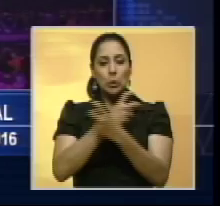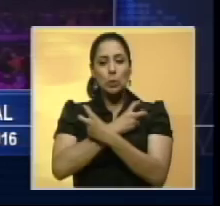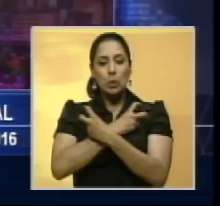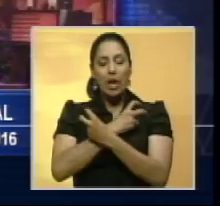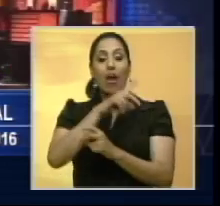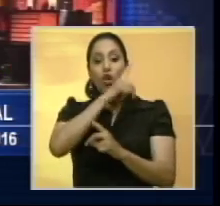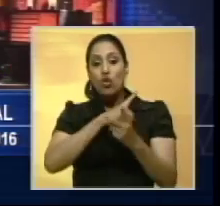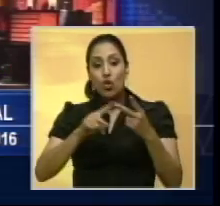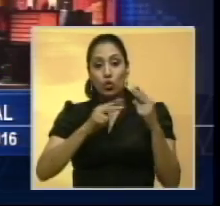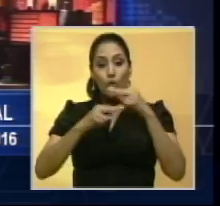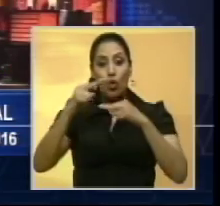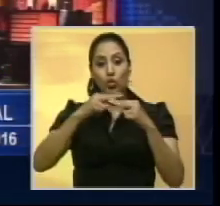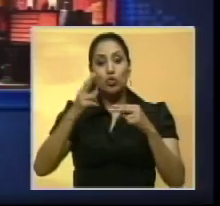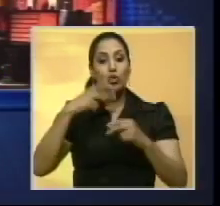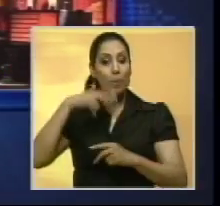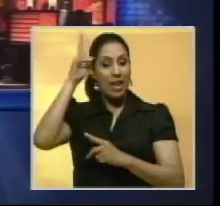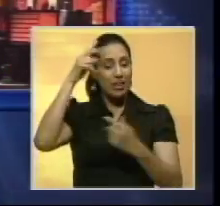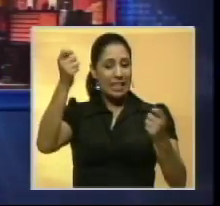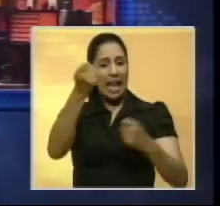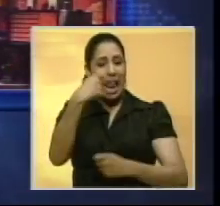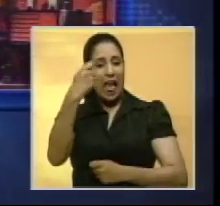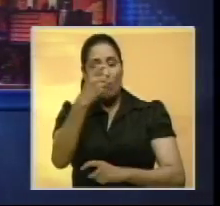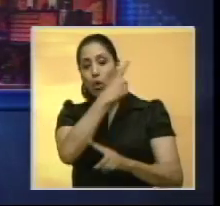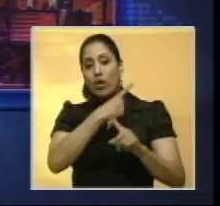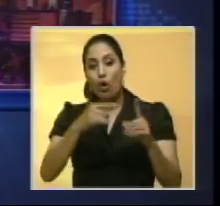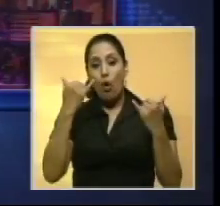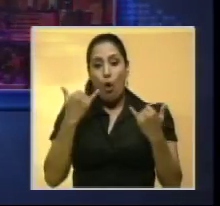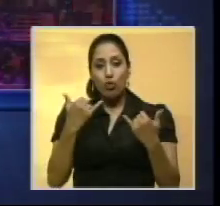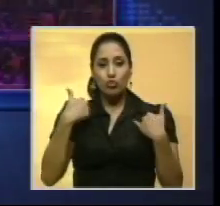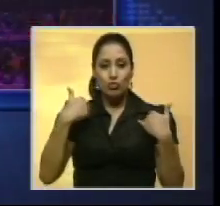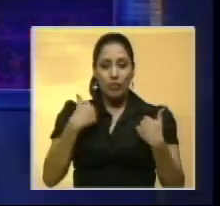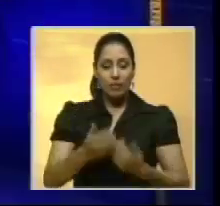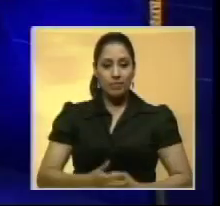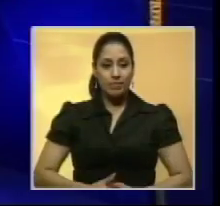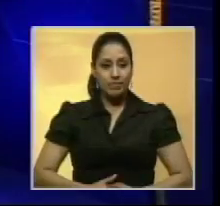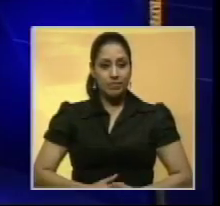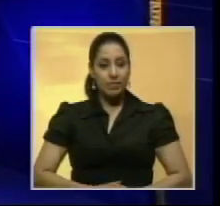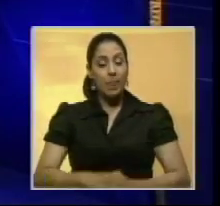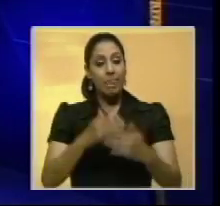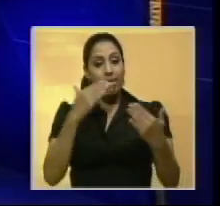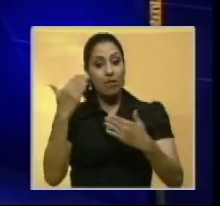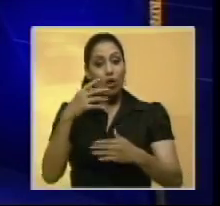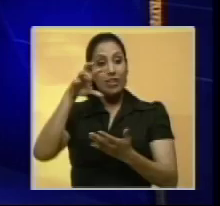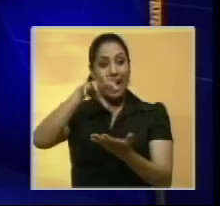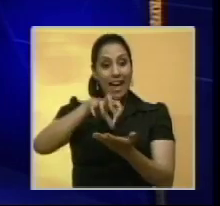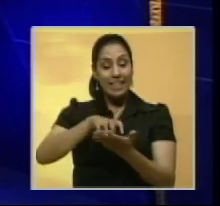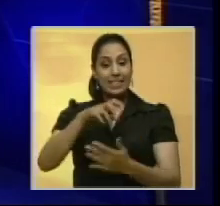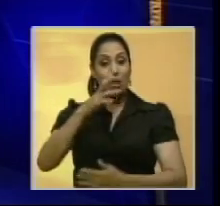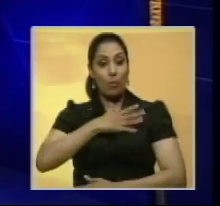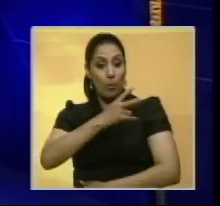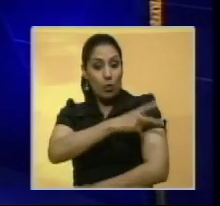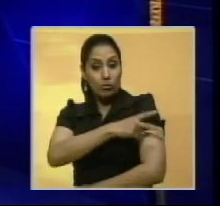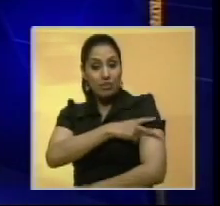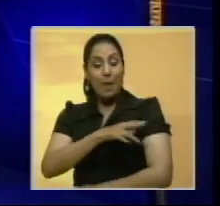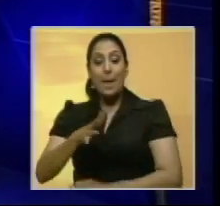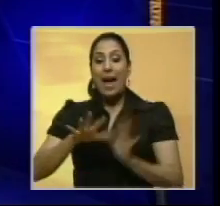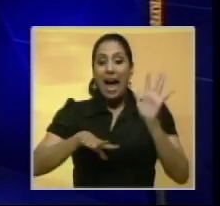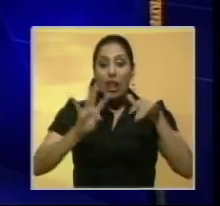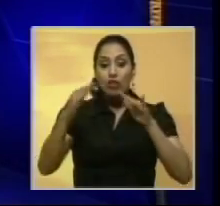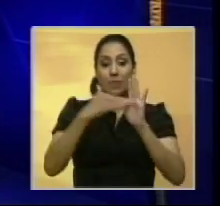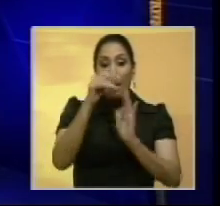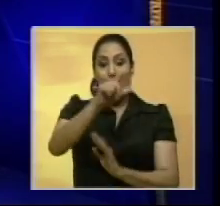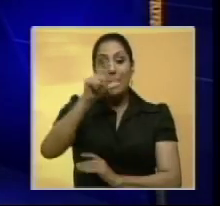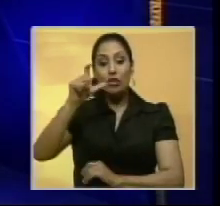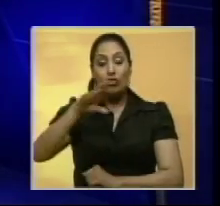las construcciones de indígenas esclavizados y las actuales favelas. Precisamente en el estado de Río de Janeiro, al menos 14.000 funcionarios